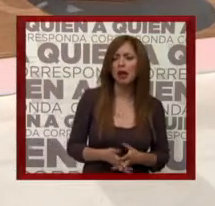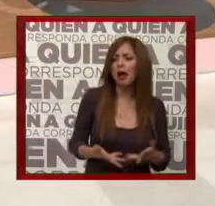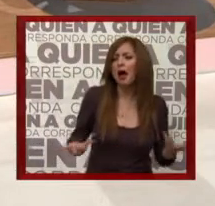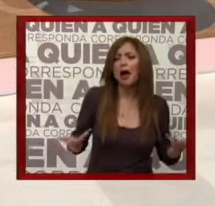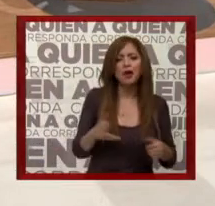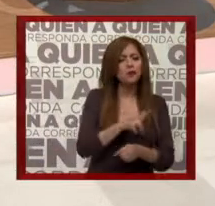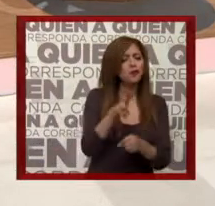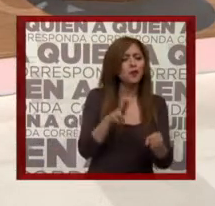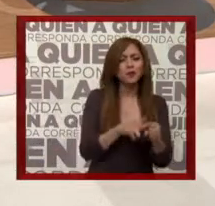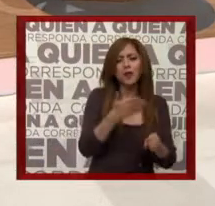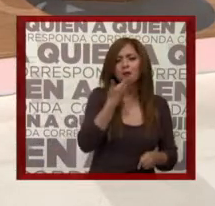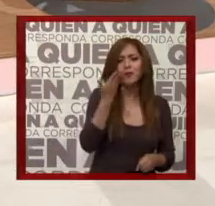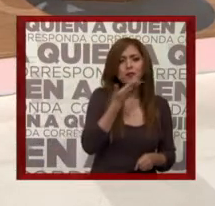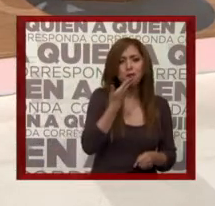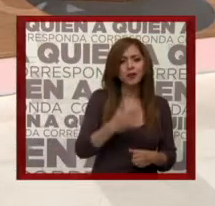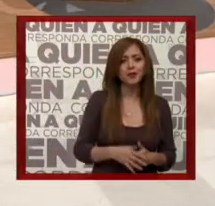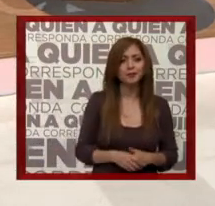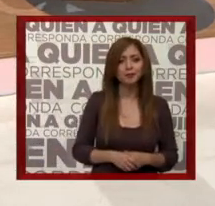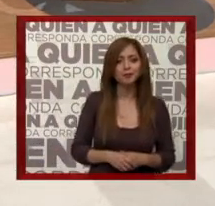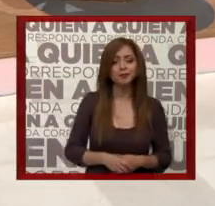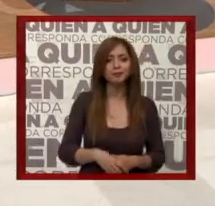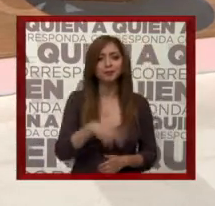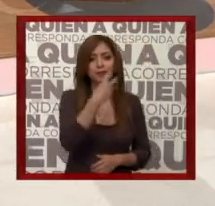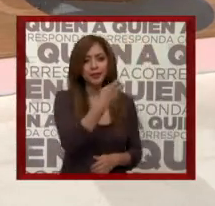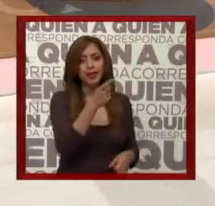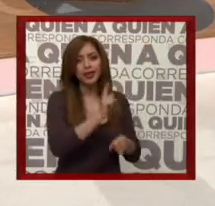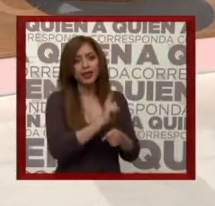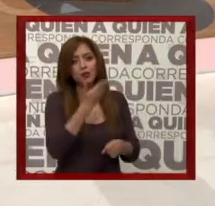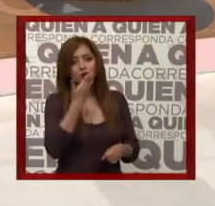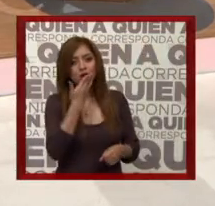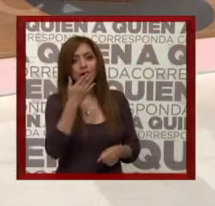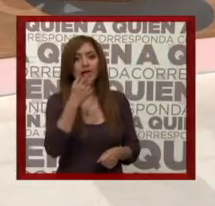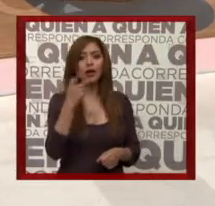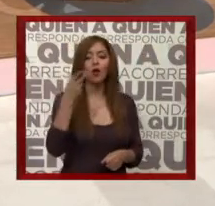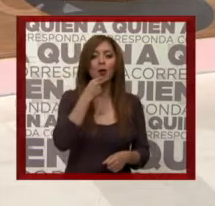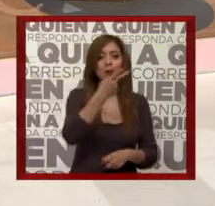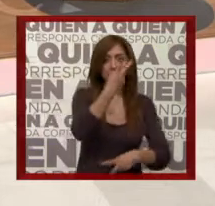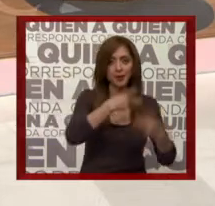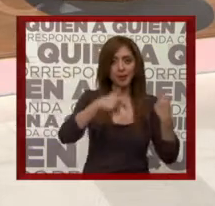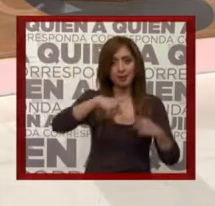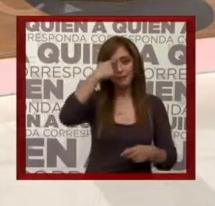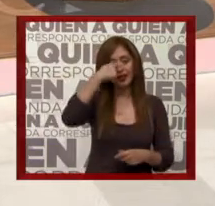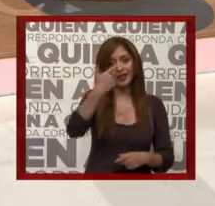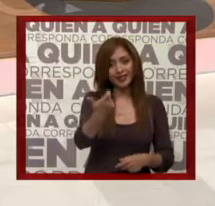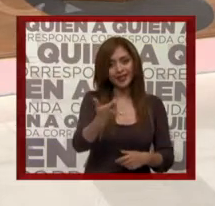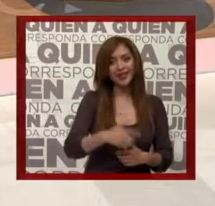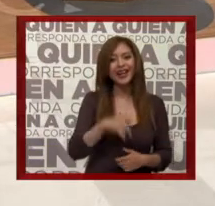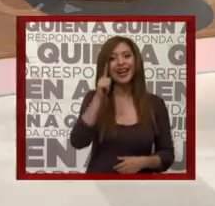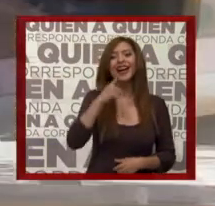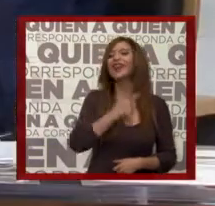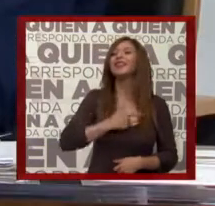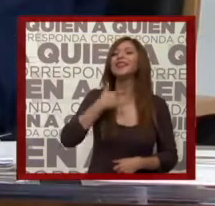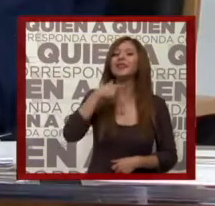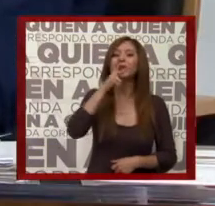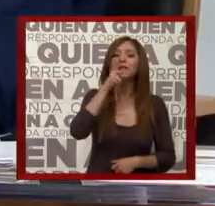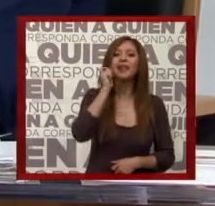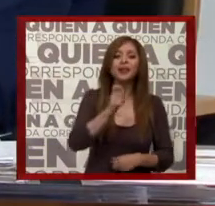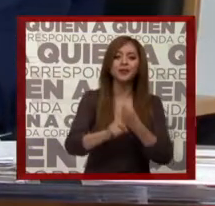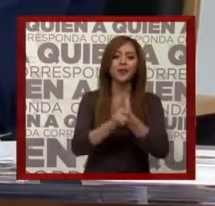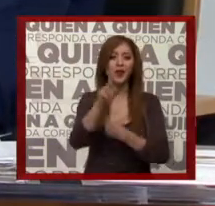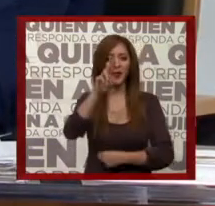casual. Uh-huh. Pan de cada día. Y nada más viene por la lana. Exactamente. Qué gusto verte, papá. Hace mucho no venías. Vamos al